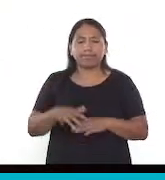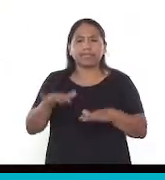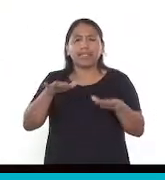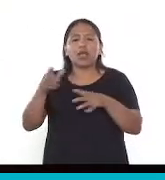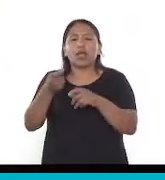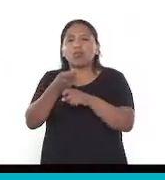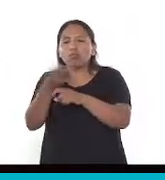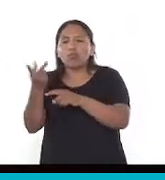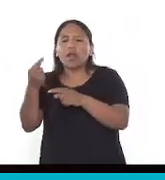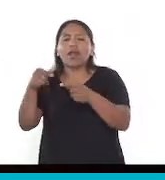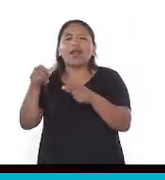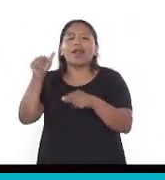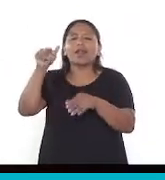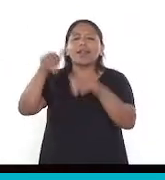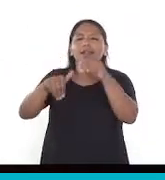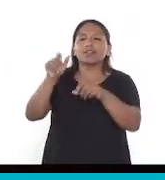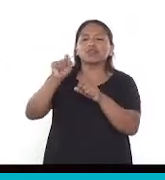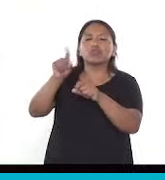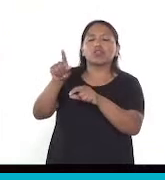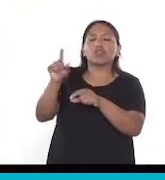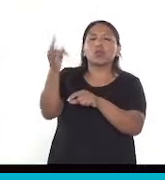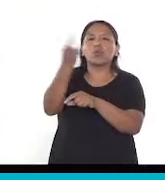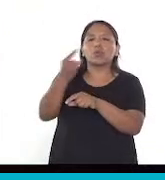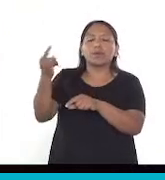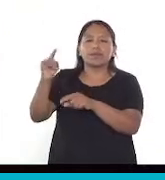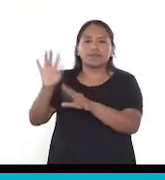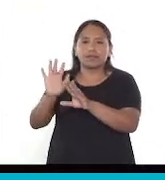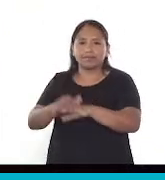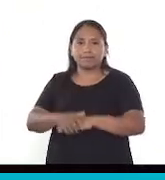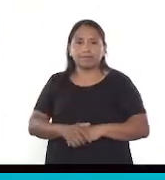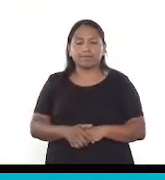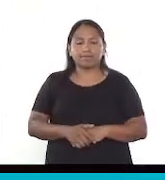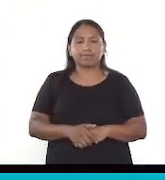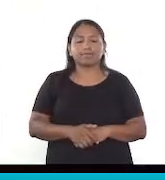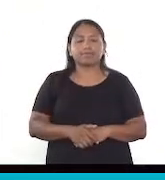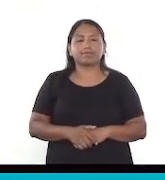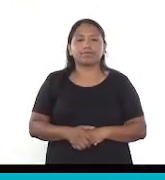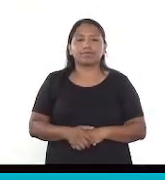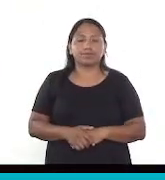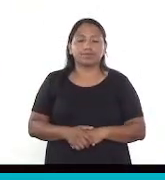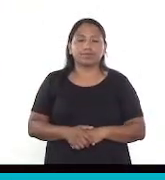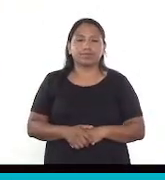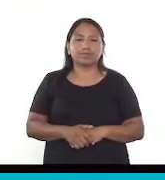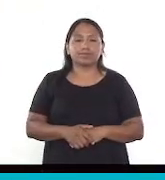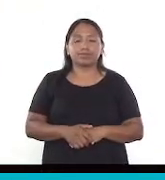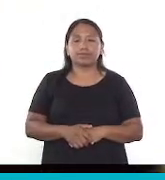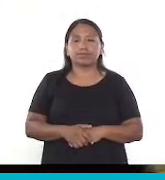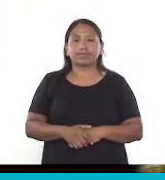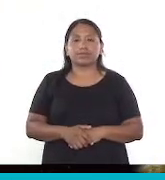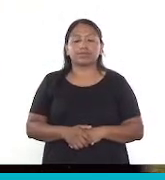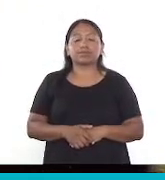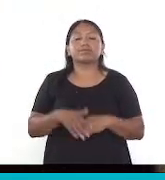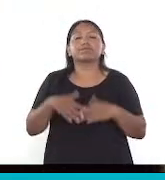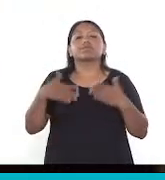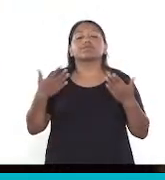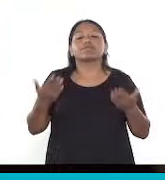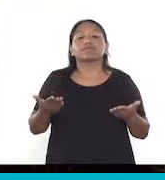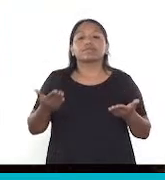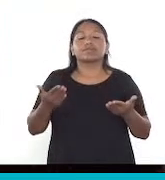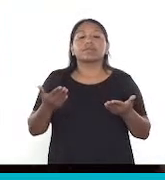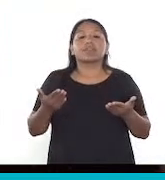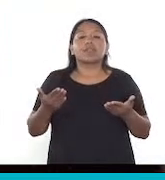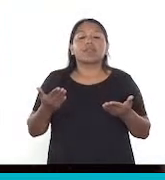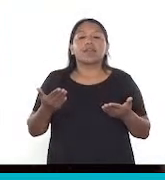democrático de la elección en cada uno de sus claustros además señor presidente